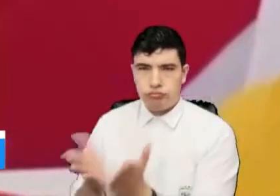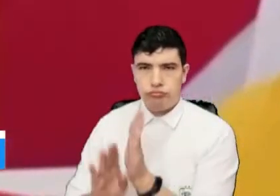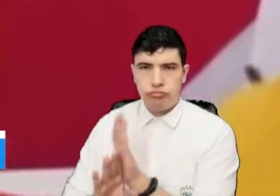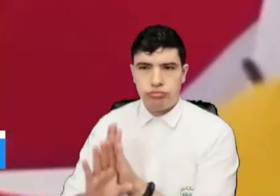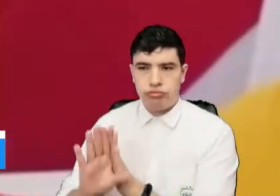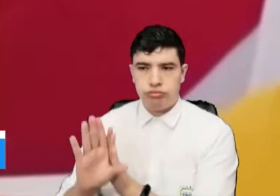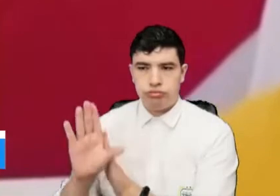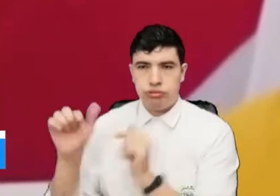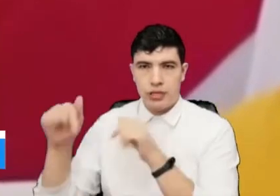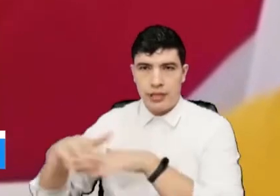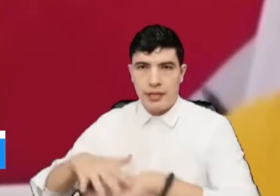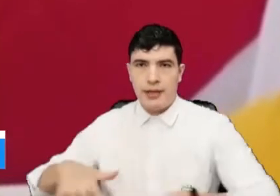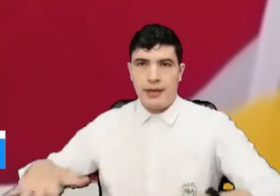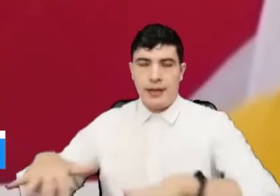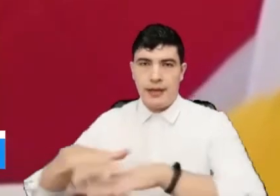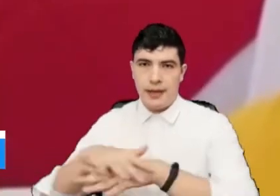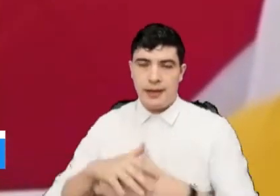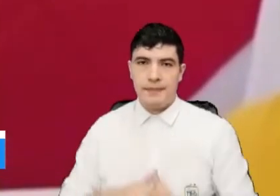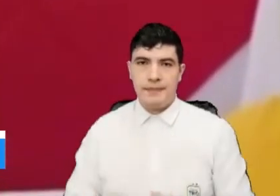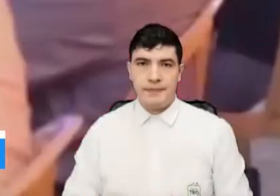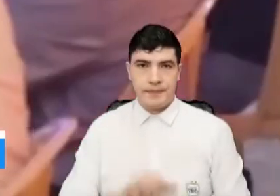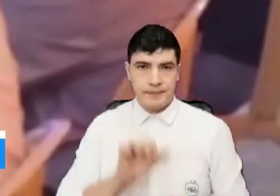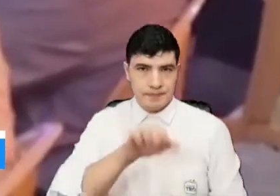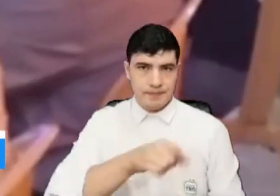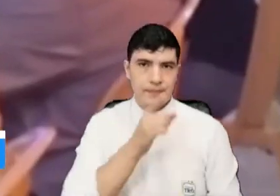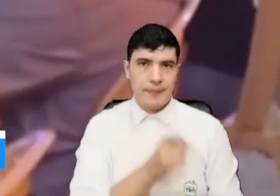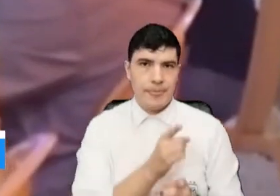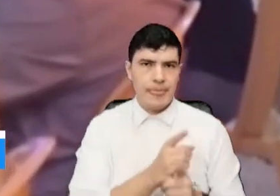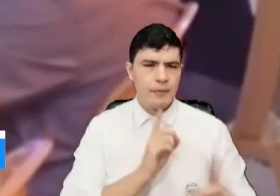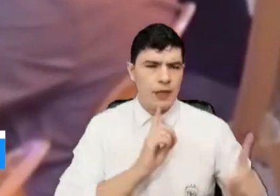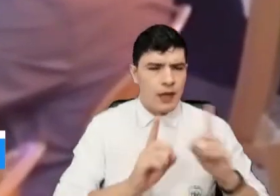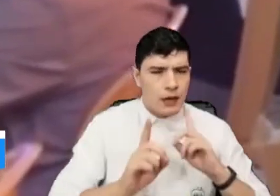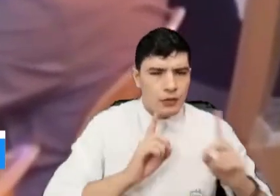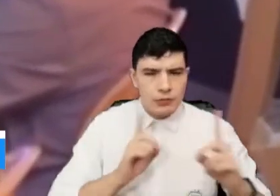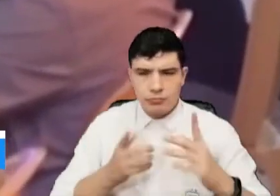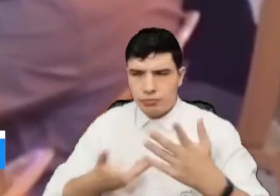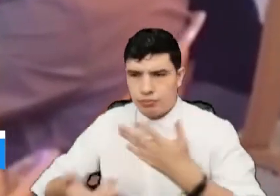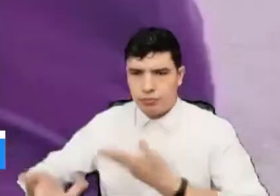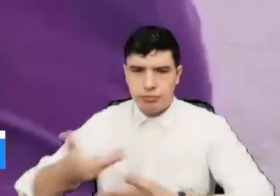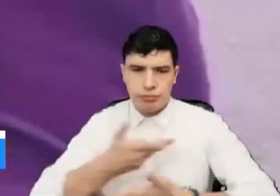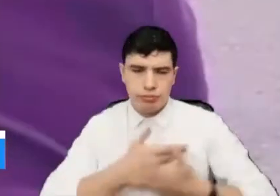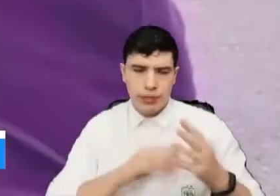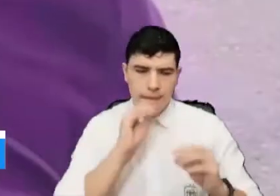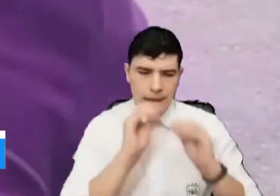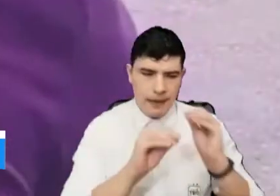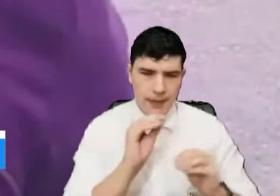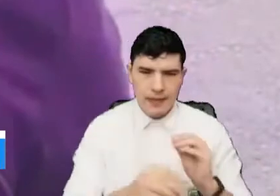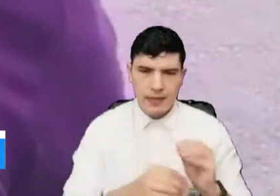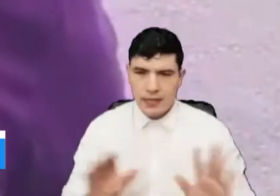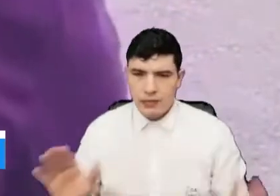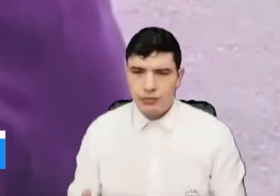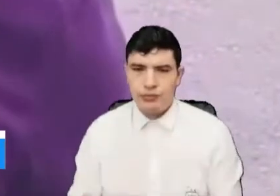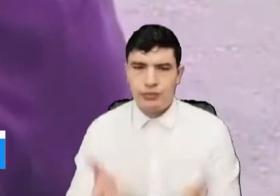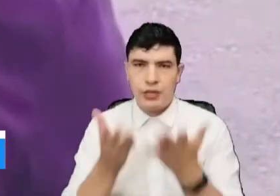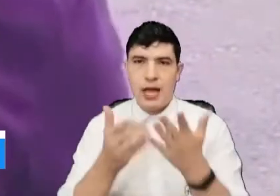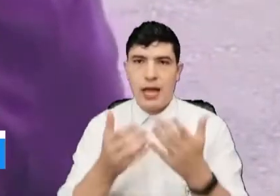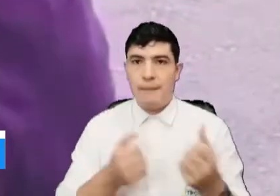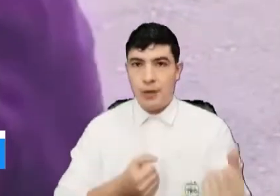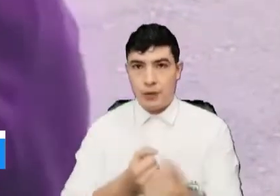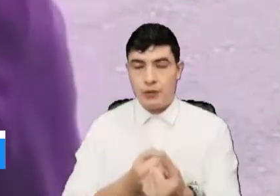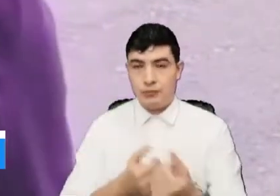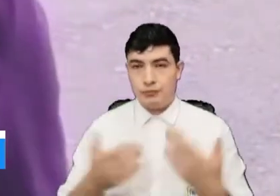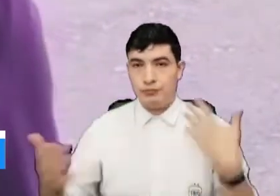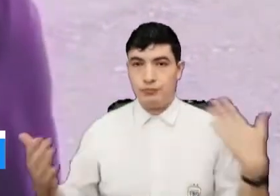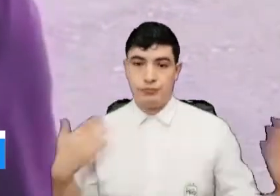corregimiento del centro. Se busca un diálogo abierto y constructivo para poder avanzar en la reactivación del campo. El apoyo de parte del señor